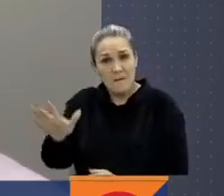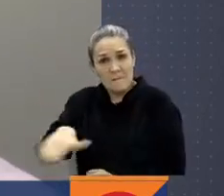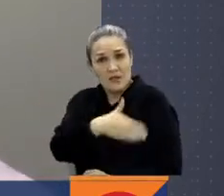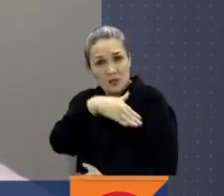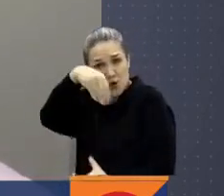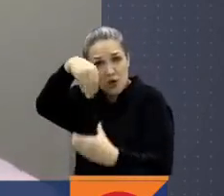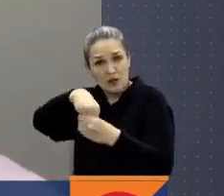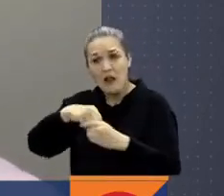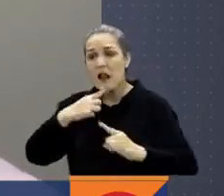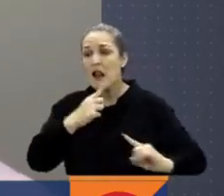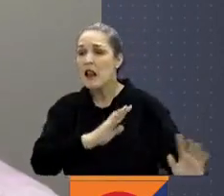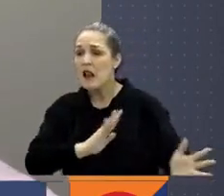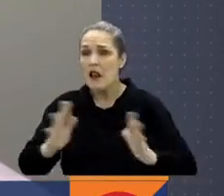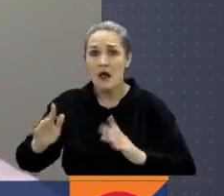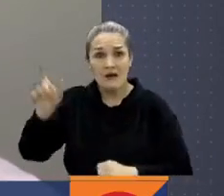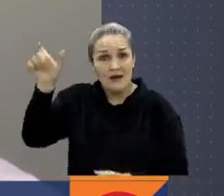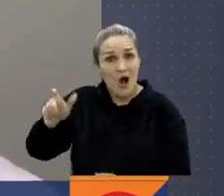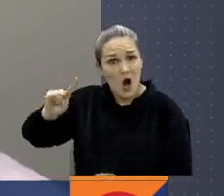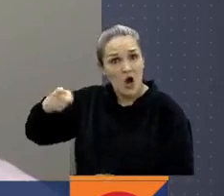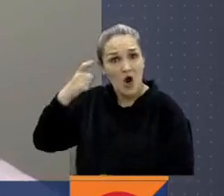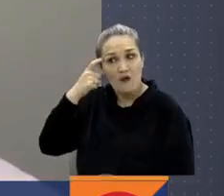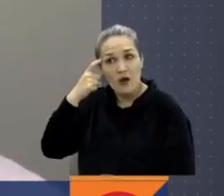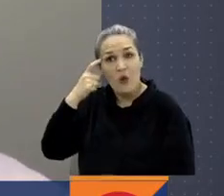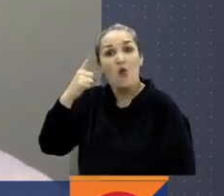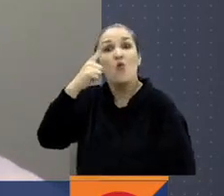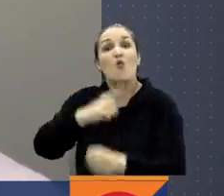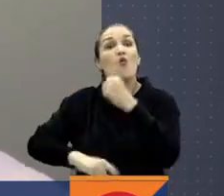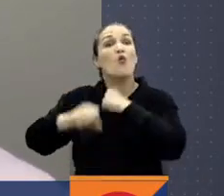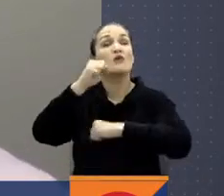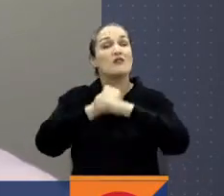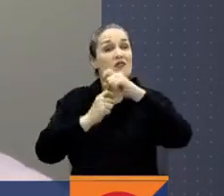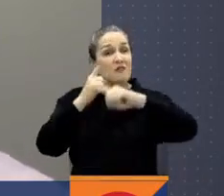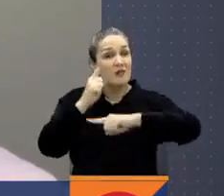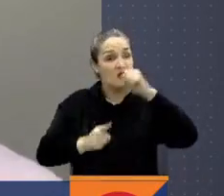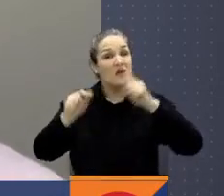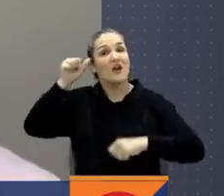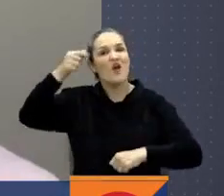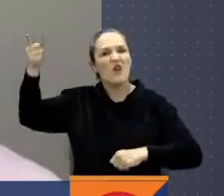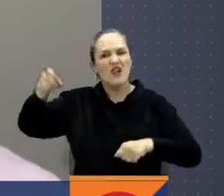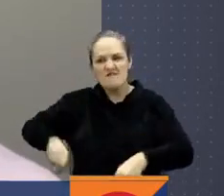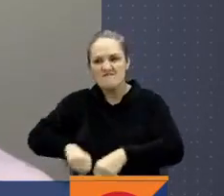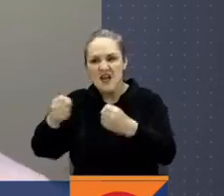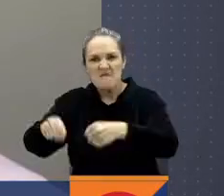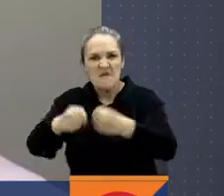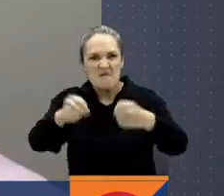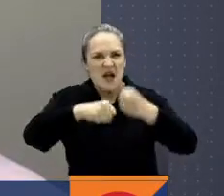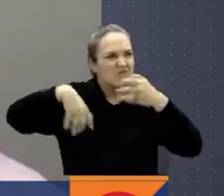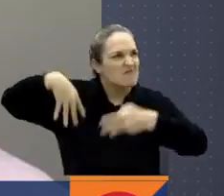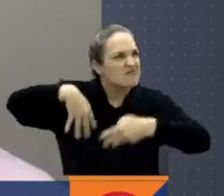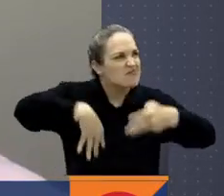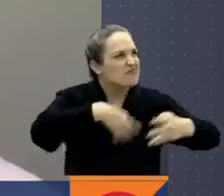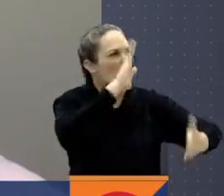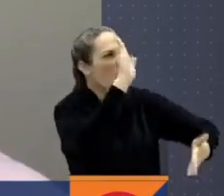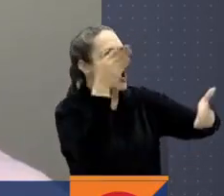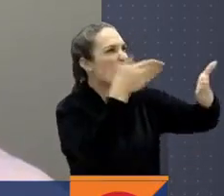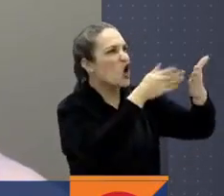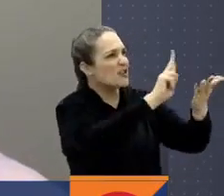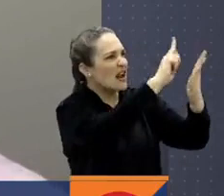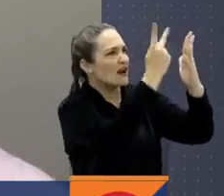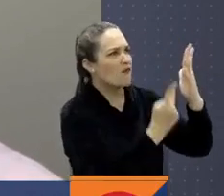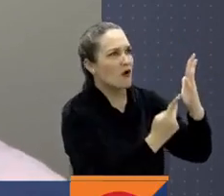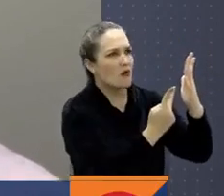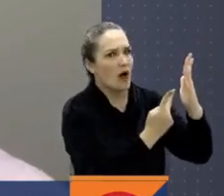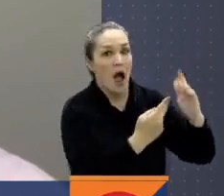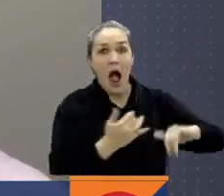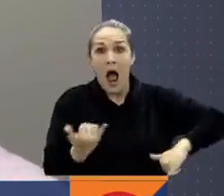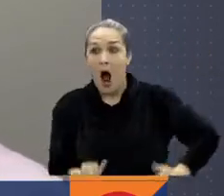Interior. Quienes hoy gobiernan, hace un año y medio destruyeron el país para evitar una reforma tributaria y hoy pretenden volver